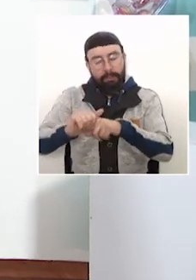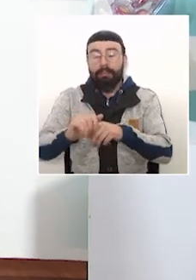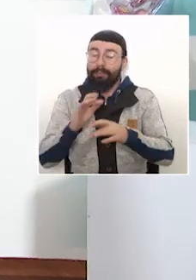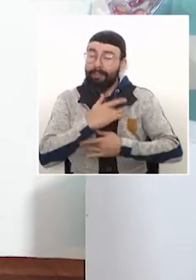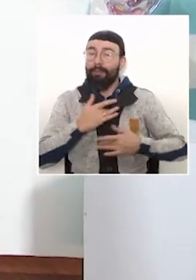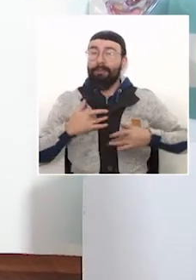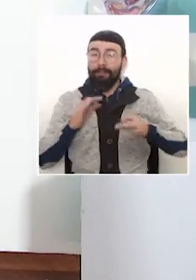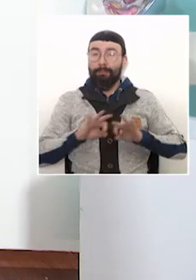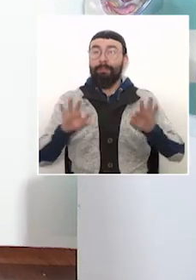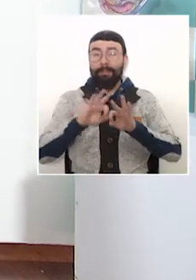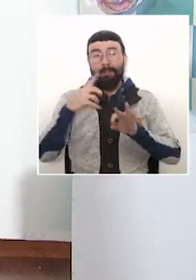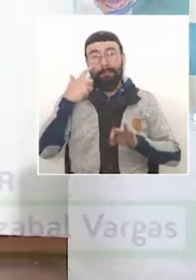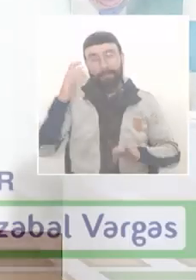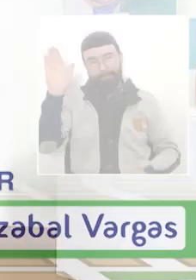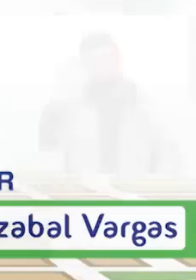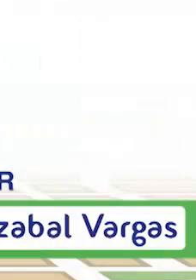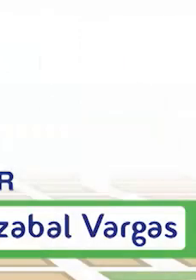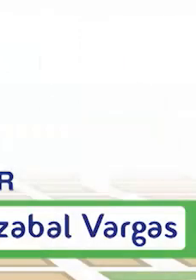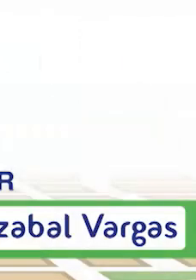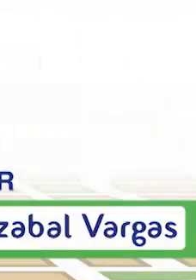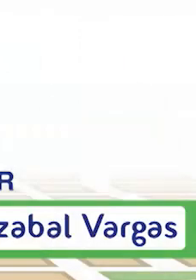abrazo y muchas gracias.